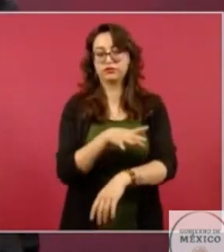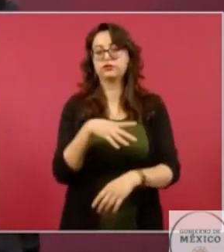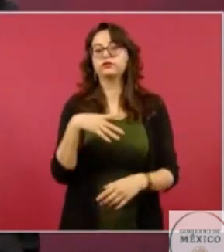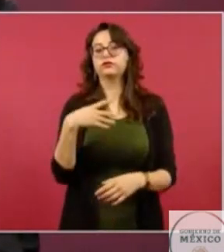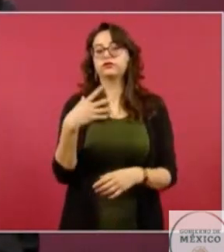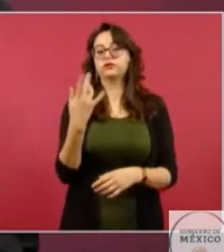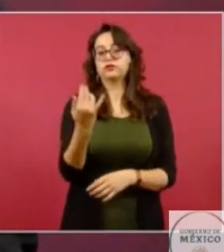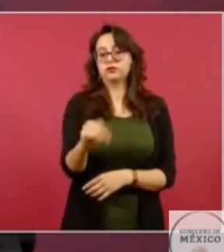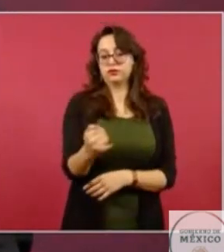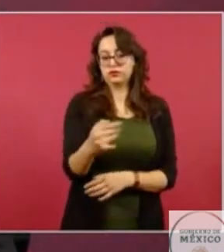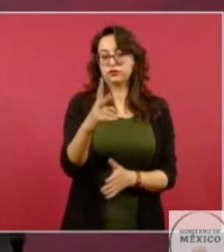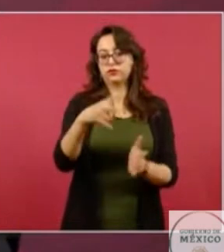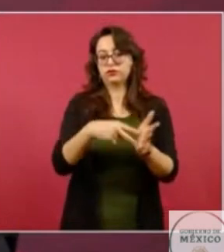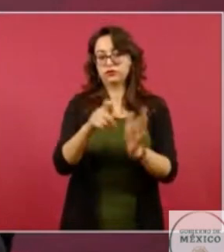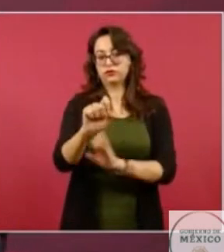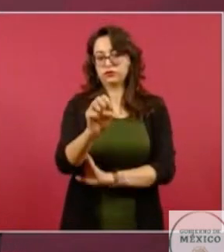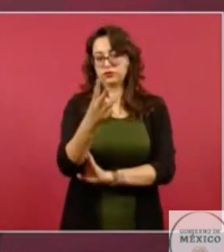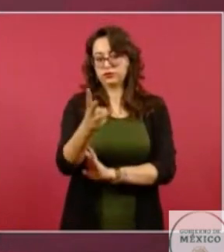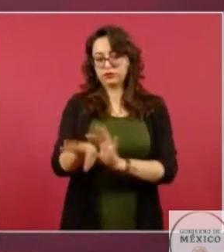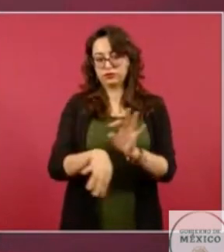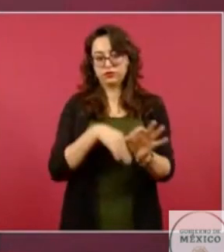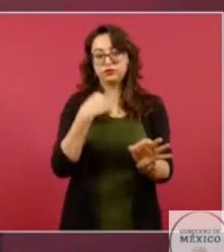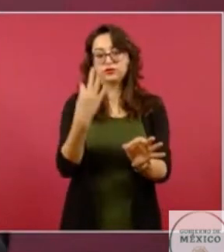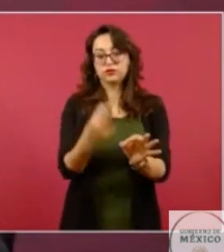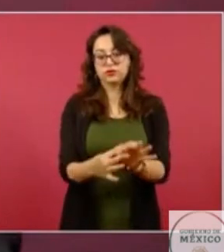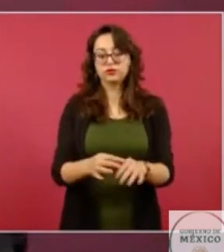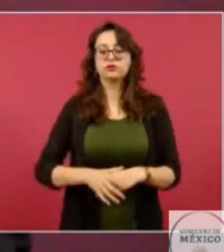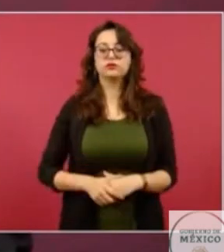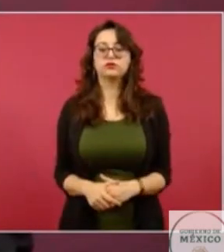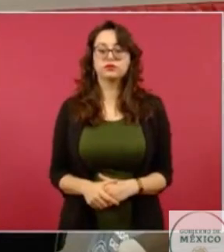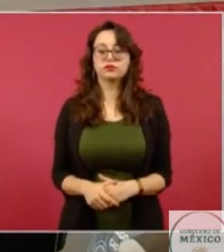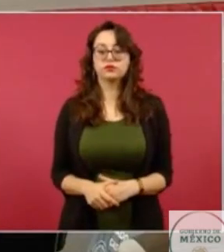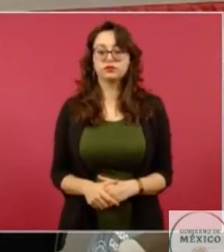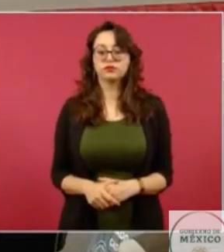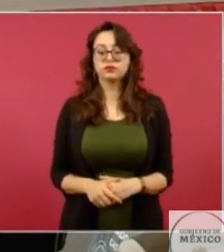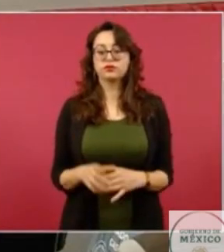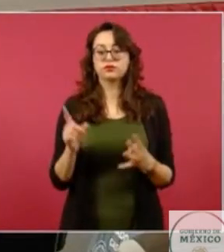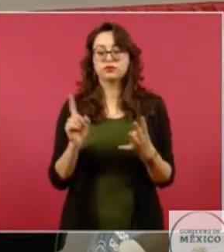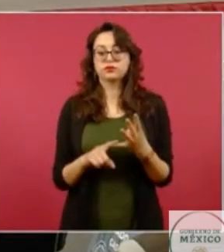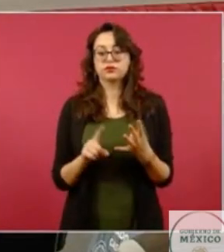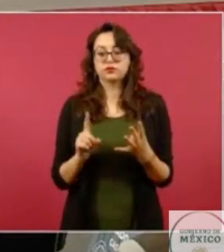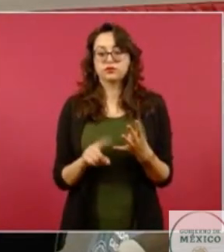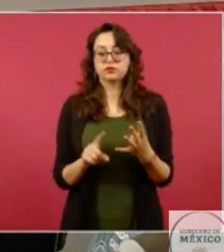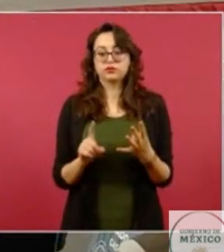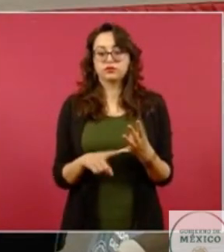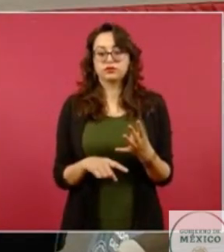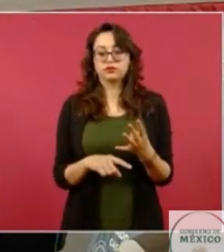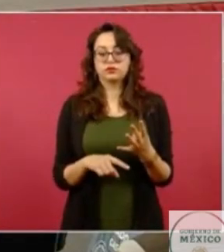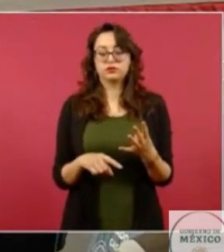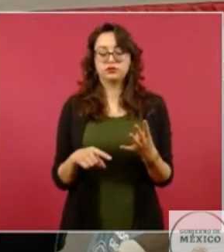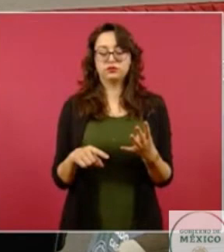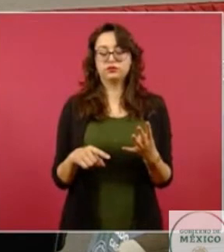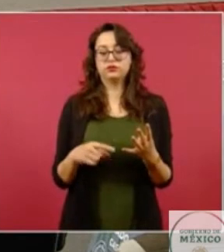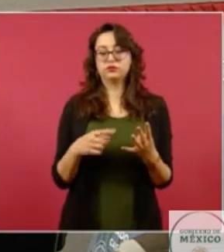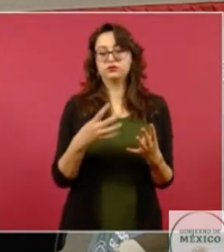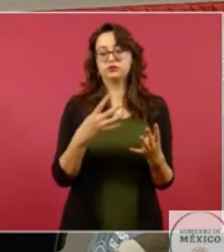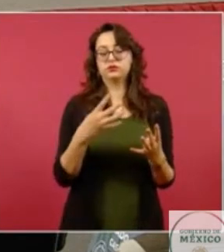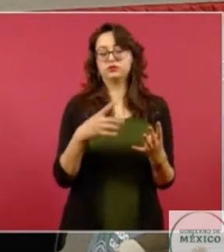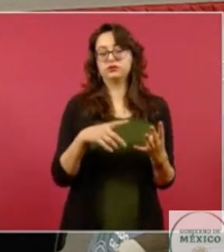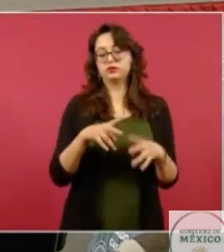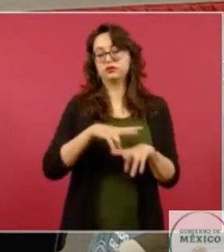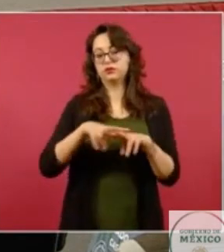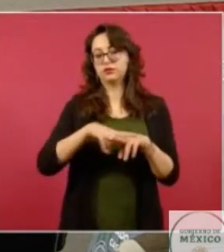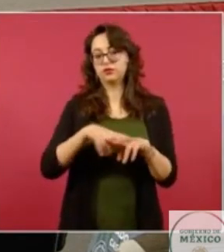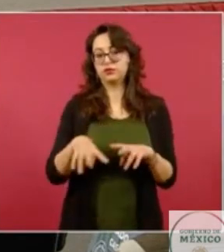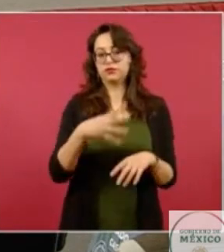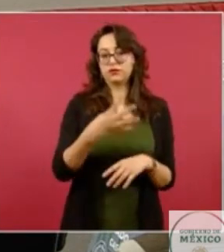se concluirá en junio del 2023. Paquete 4, tramos 5 y 6 del tren,